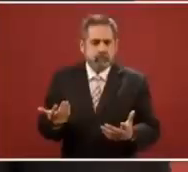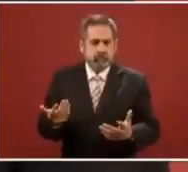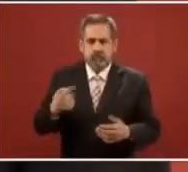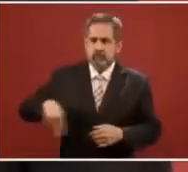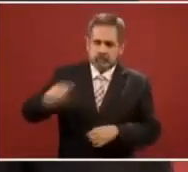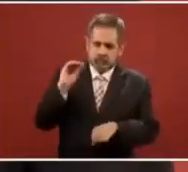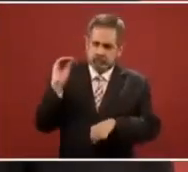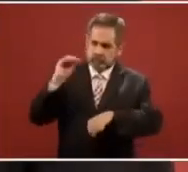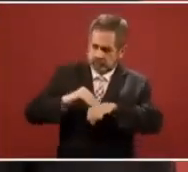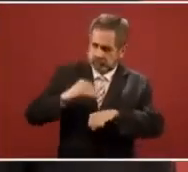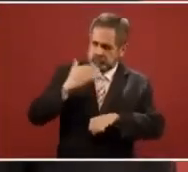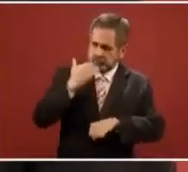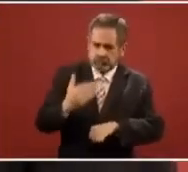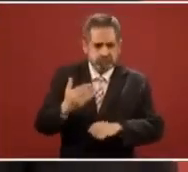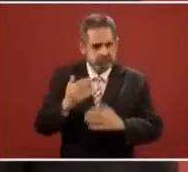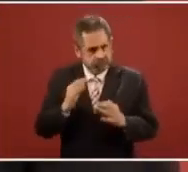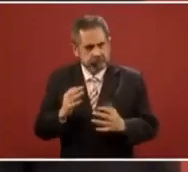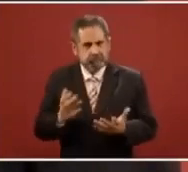aportarnos bien.